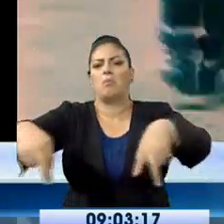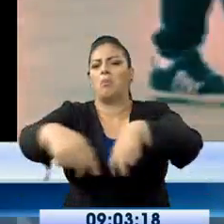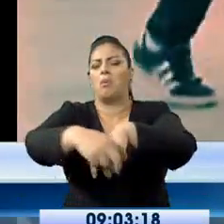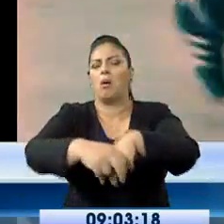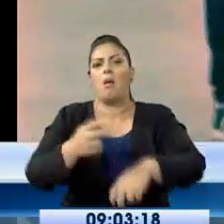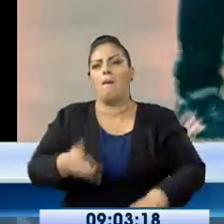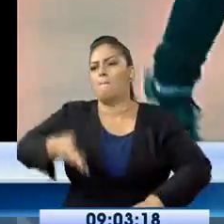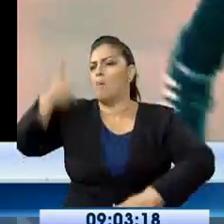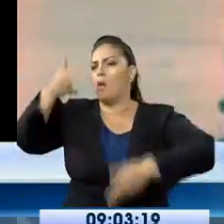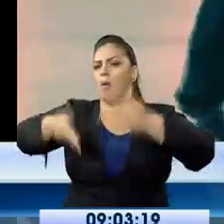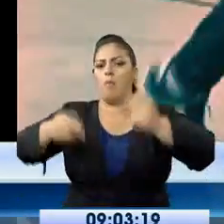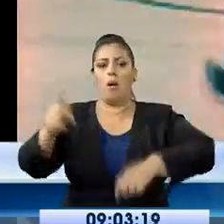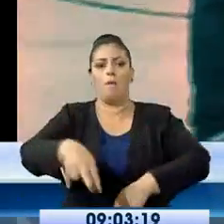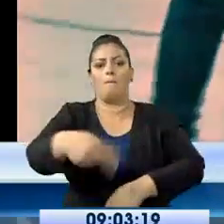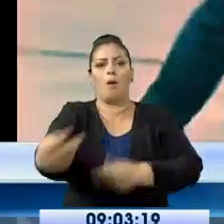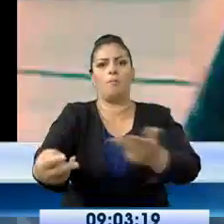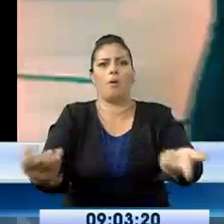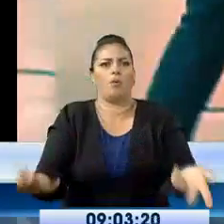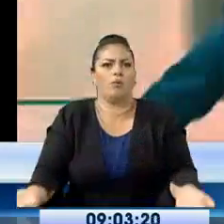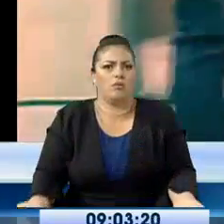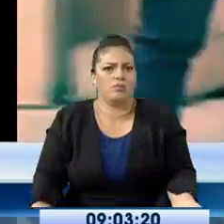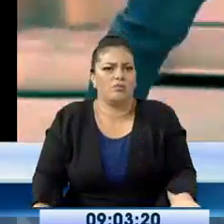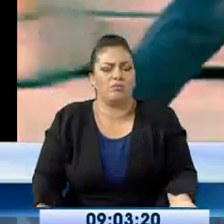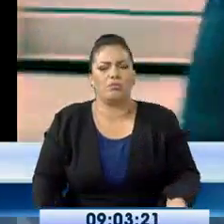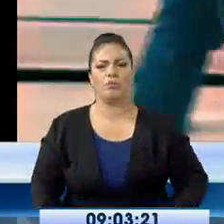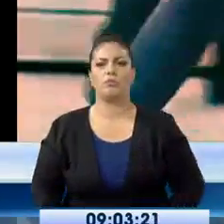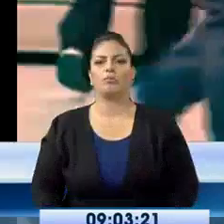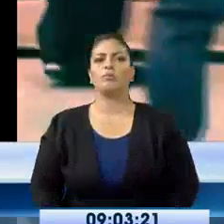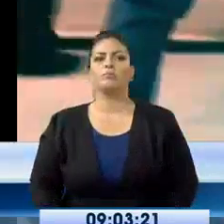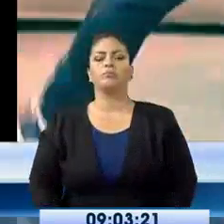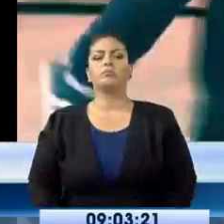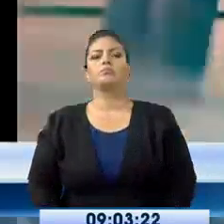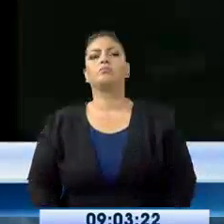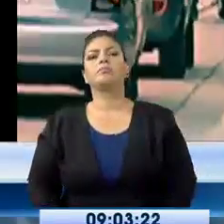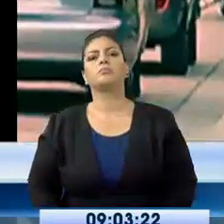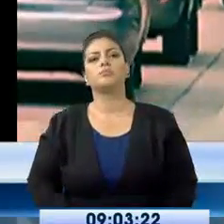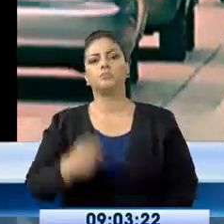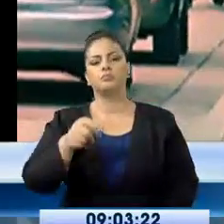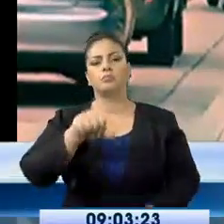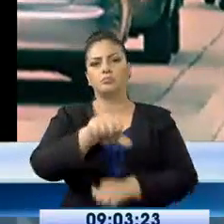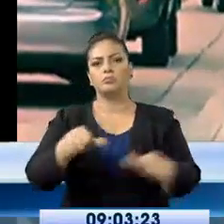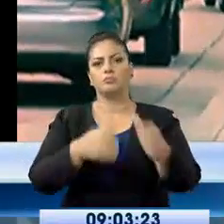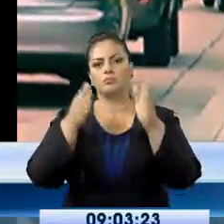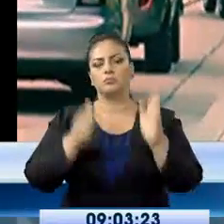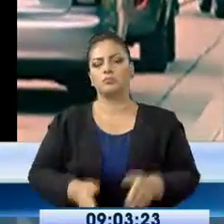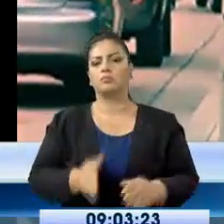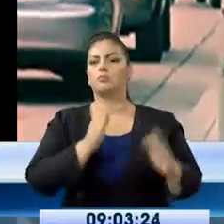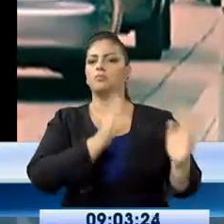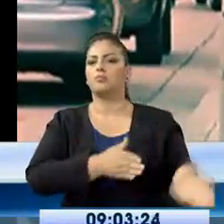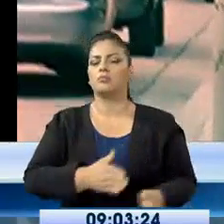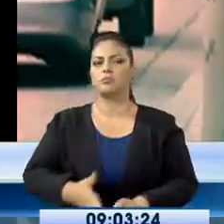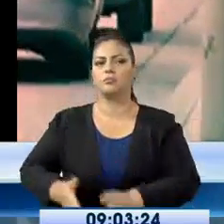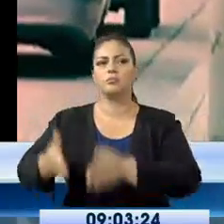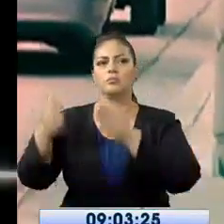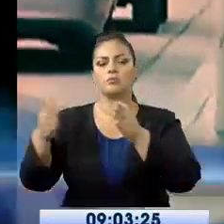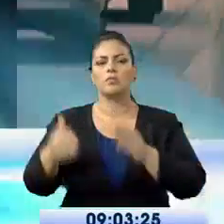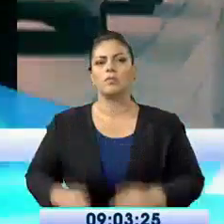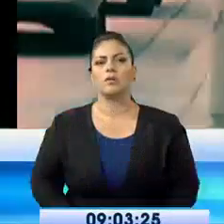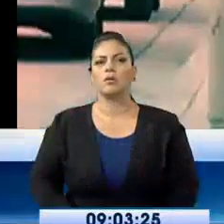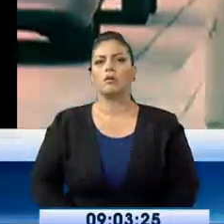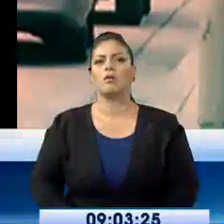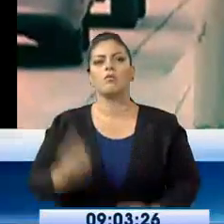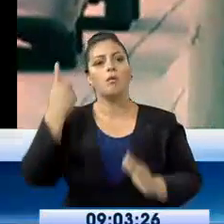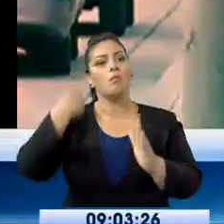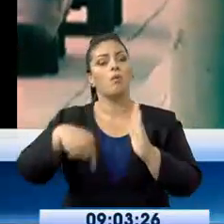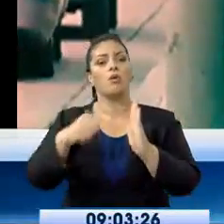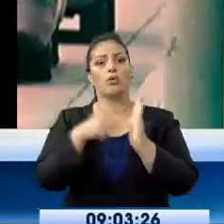los trabajadores deben colaborar en un protocolo de seguridad más estricto. Los que tenemos vehículos, dejarles la parte de abajo,